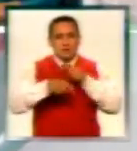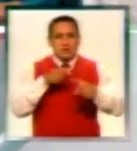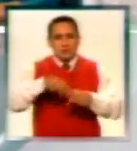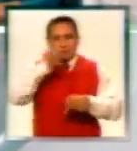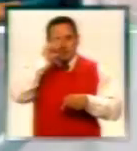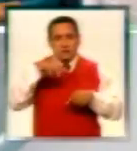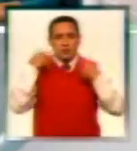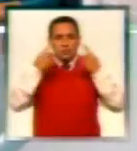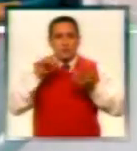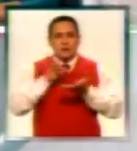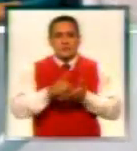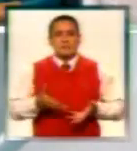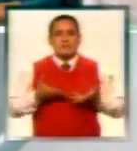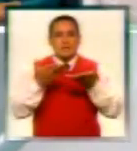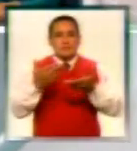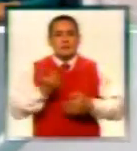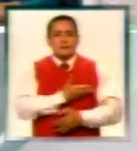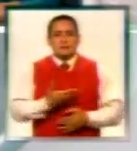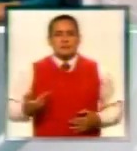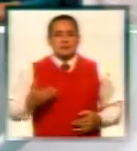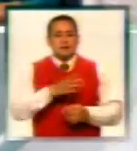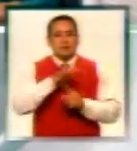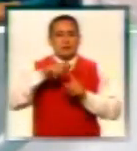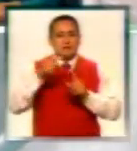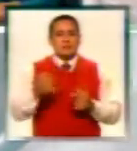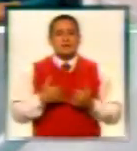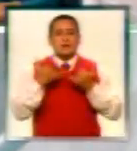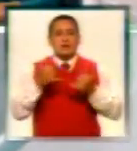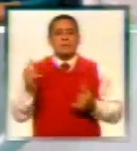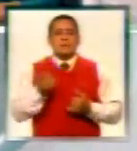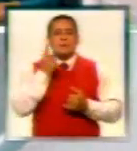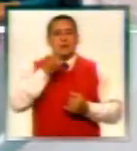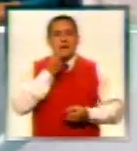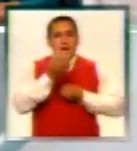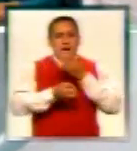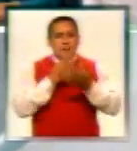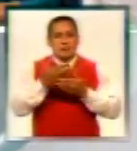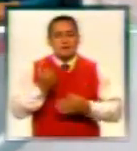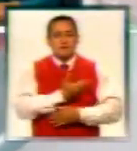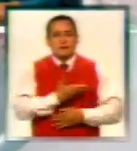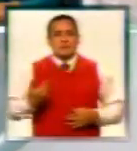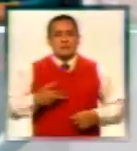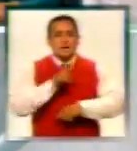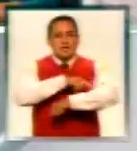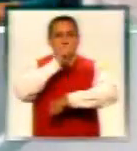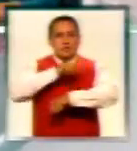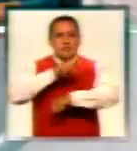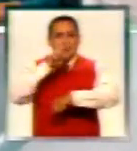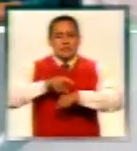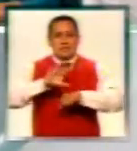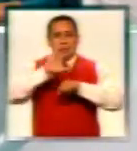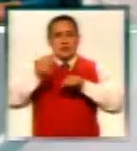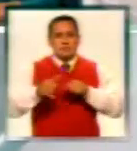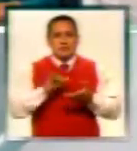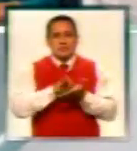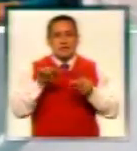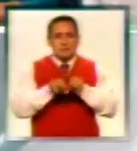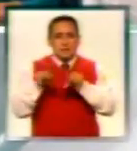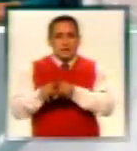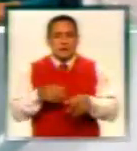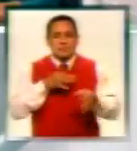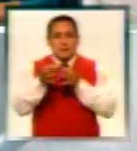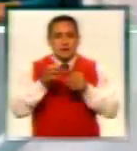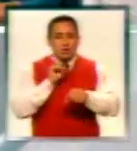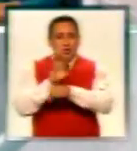es la meta que se ha trazado el presidente de la República. Y ahora, en un primer inicio, el señor Gregorio Santos, presidente regional de Cajamarca, dijo que este pronunciamiento o